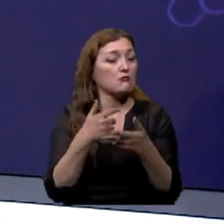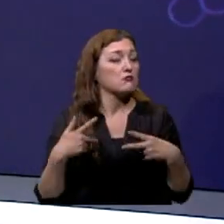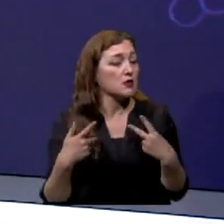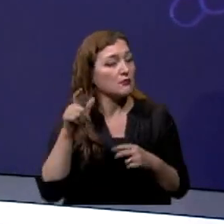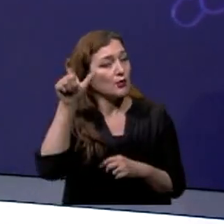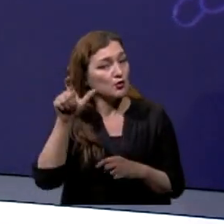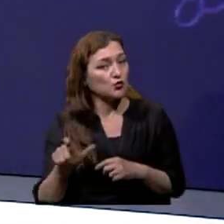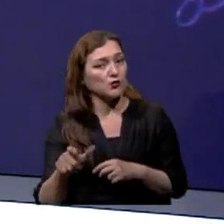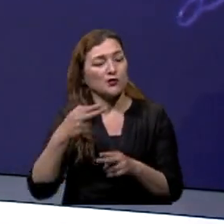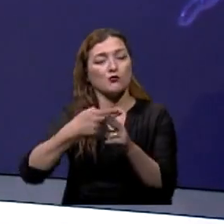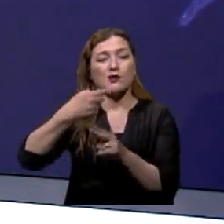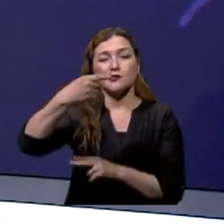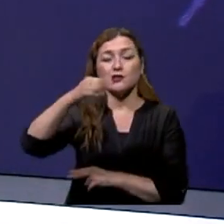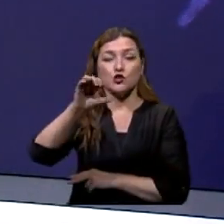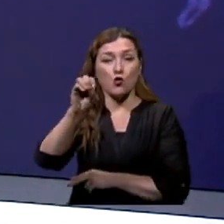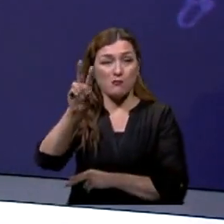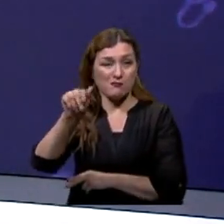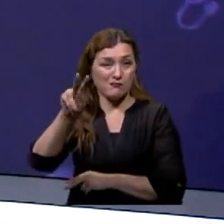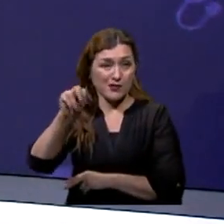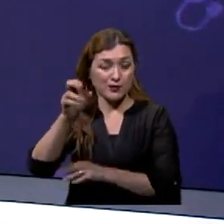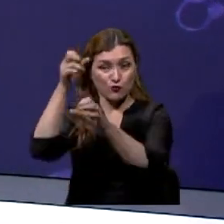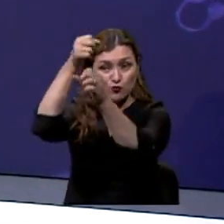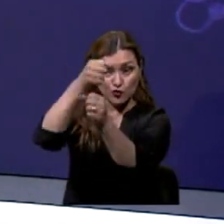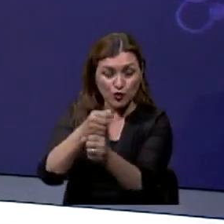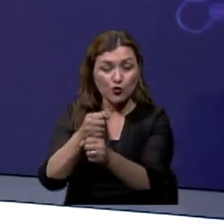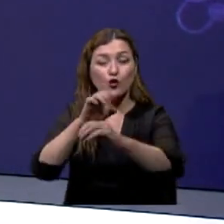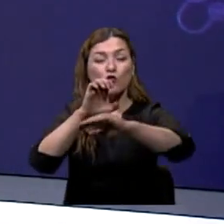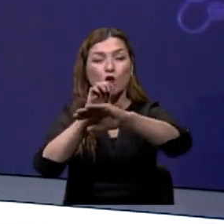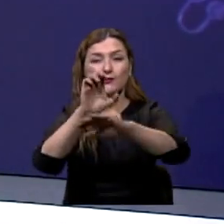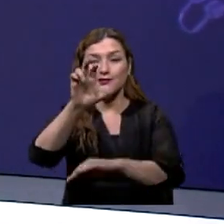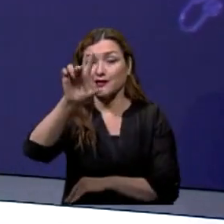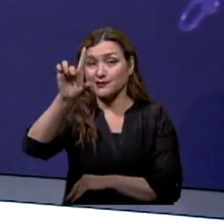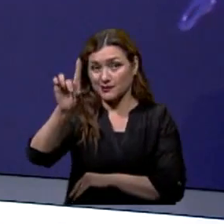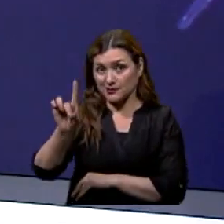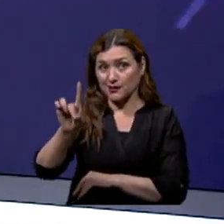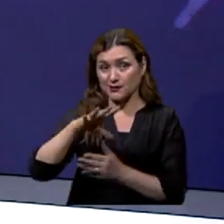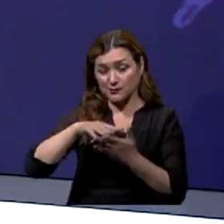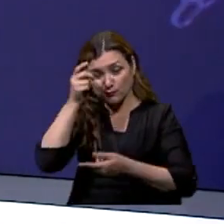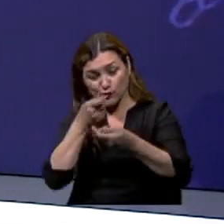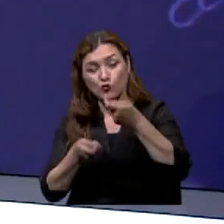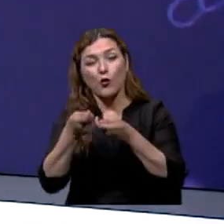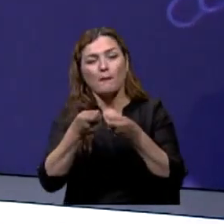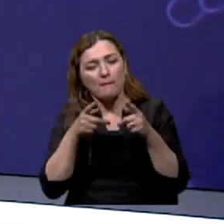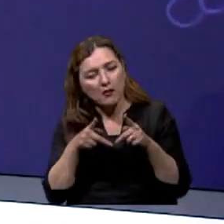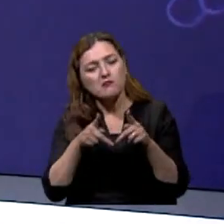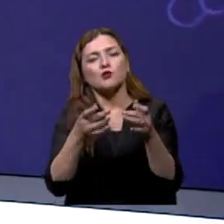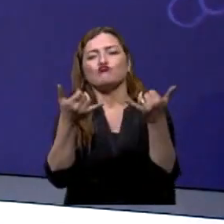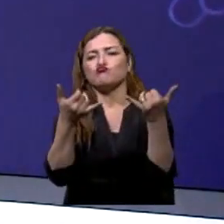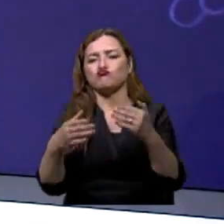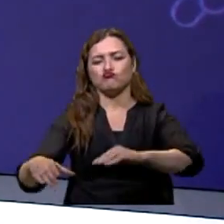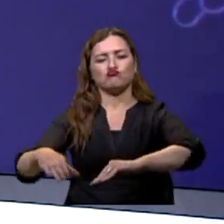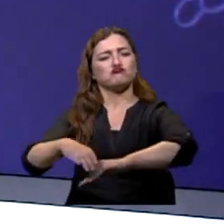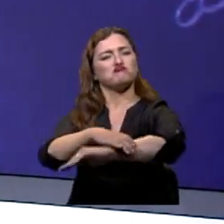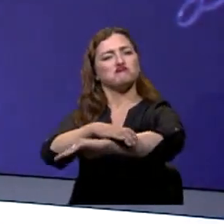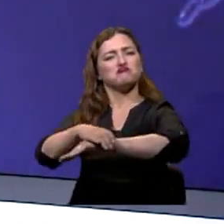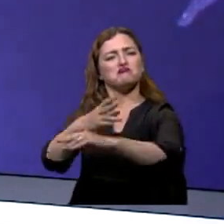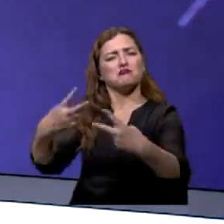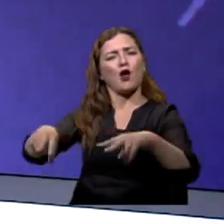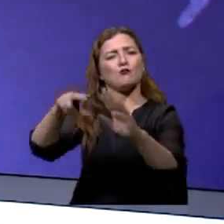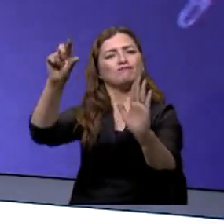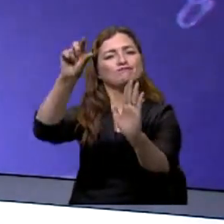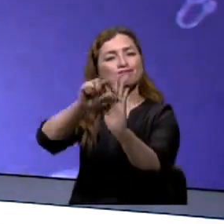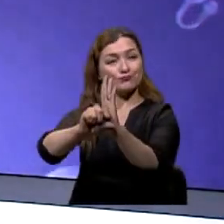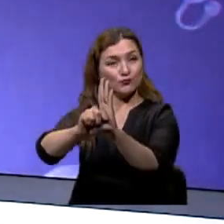trata de Giovanni Padilla, fundador de Ecuador Ireis 3D, su emprendimiento que permite hoy por hoy obtener prótesis a un muy